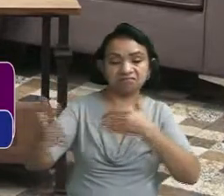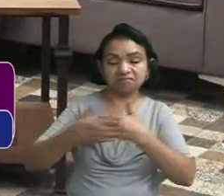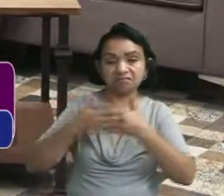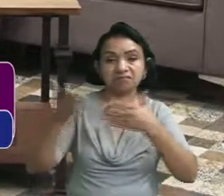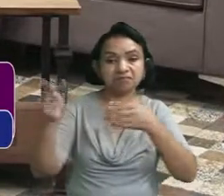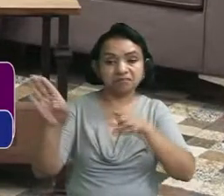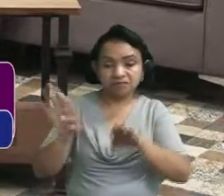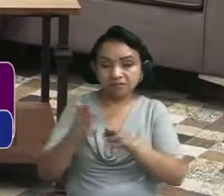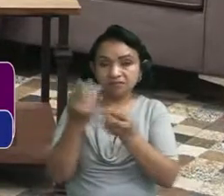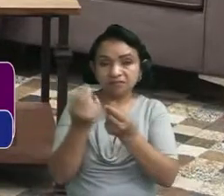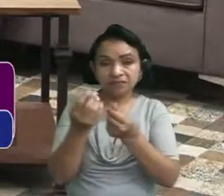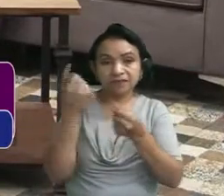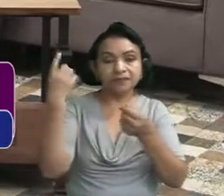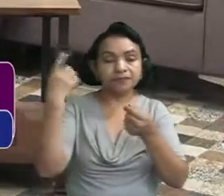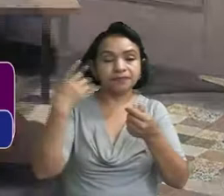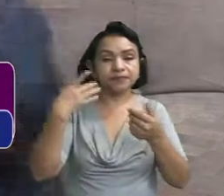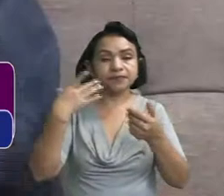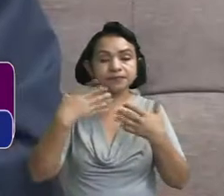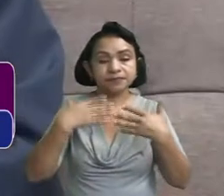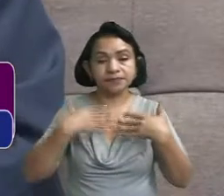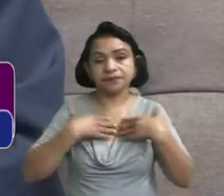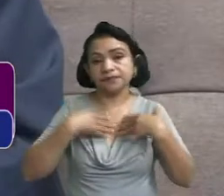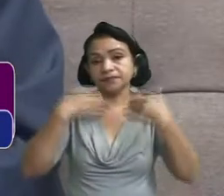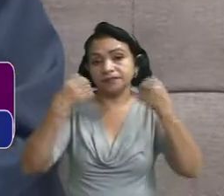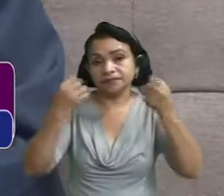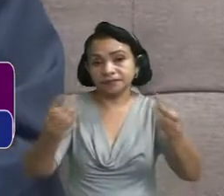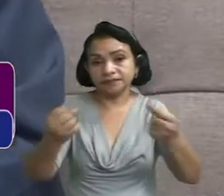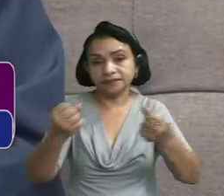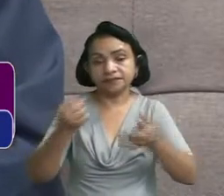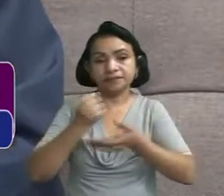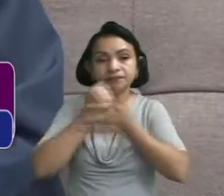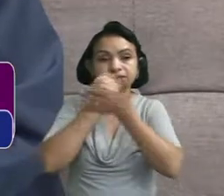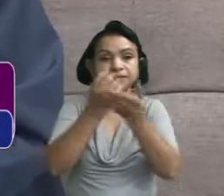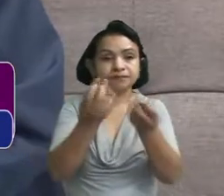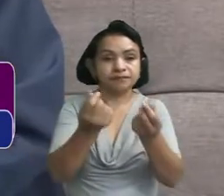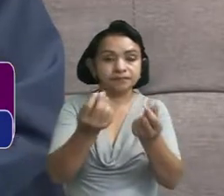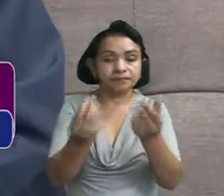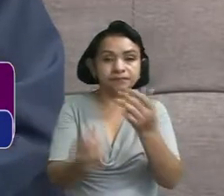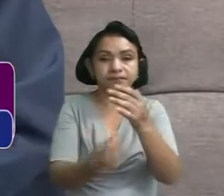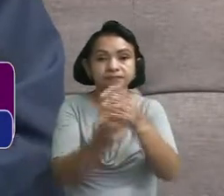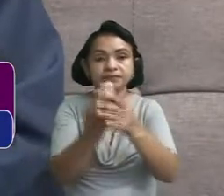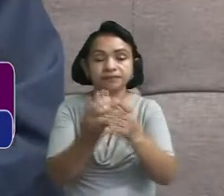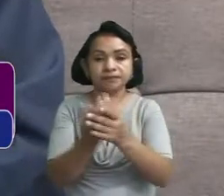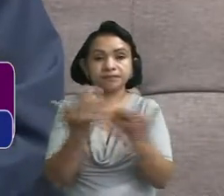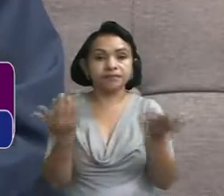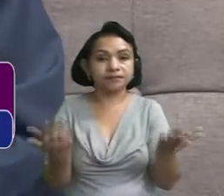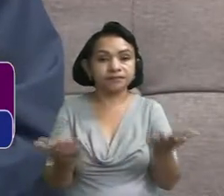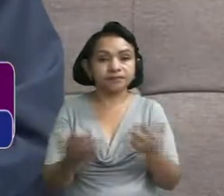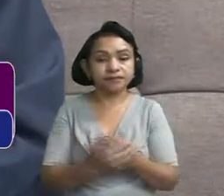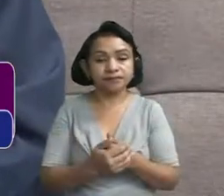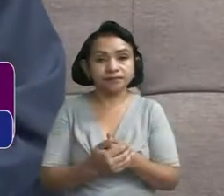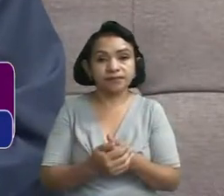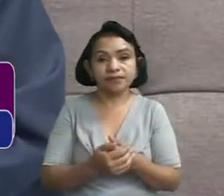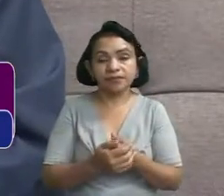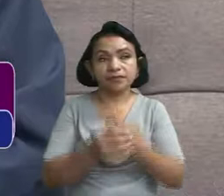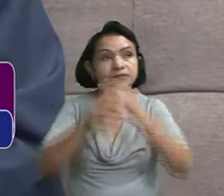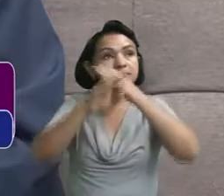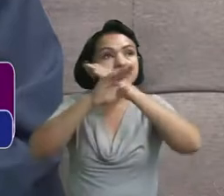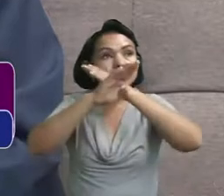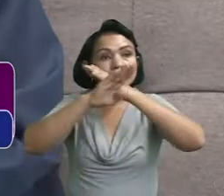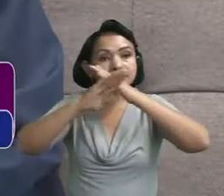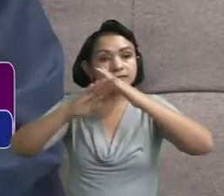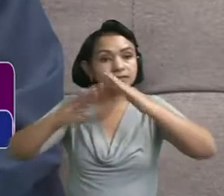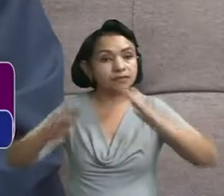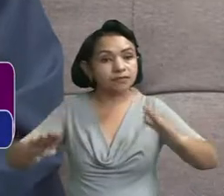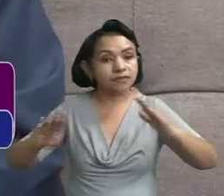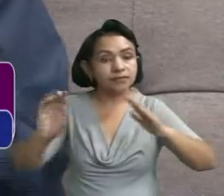¿verdad? El derecho al financiamiento, ¿verdad? Para los productores. Entonces, no había paz social, no hubo paz social